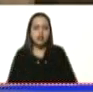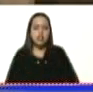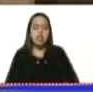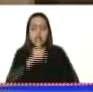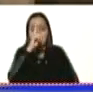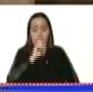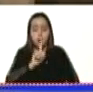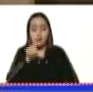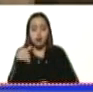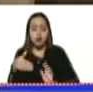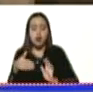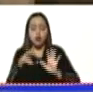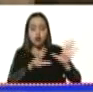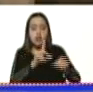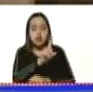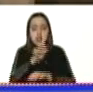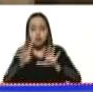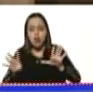1819-20.